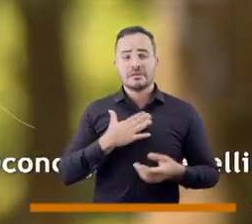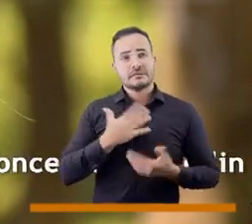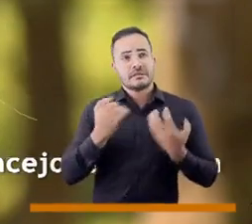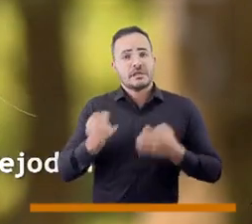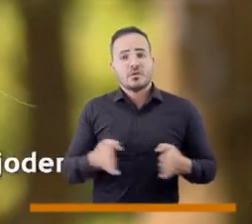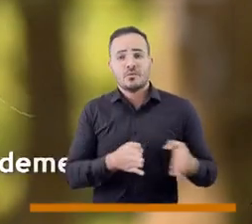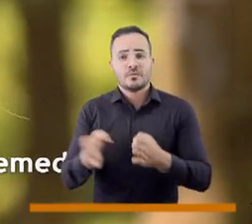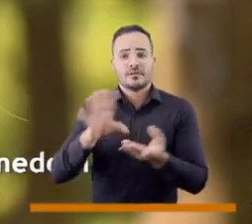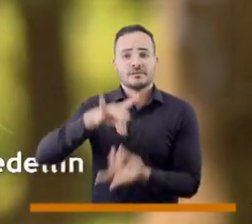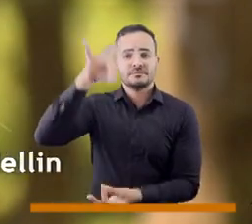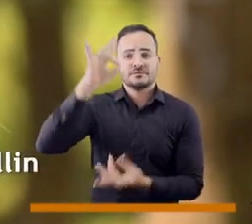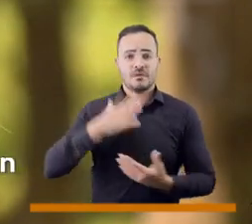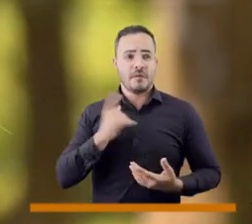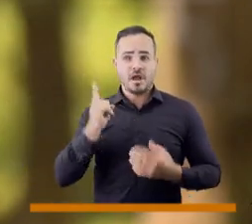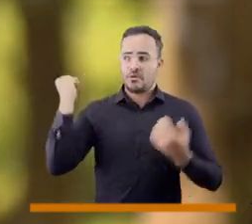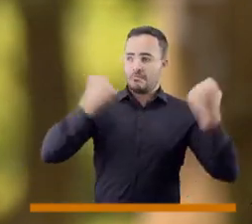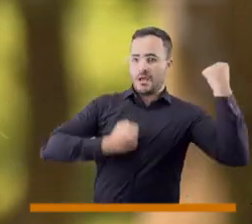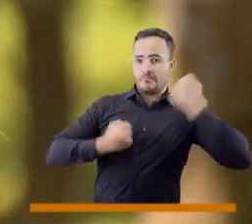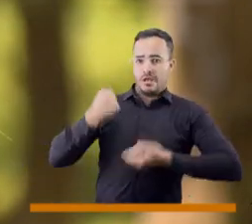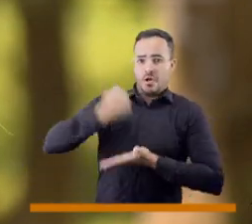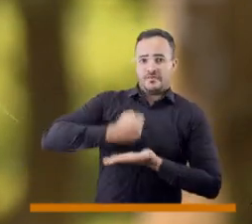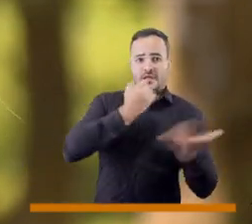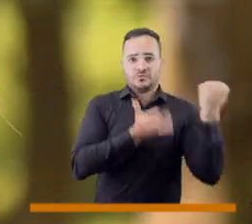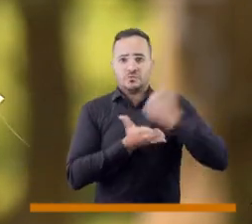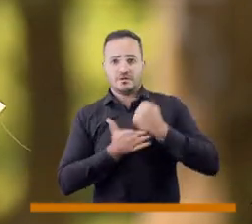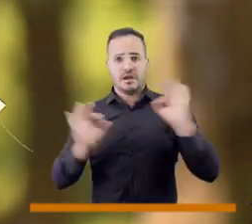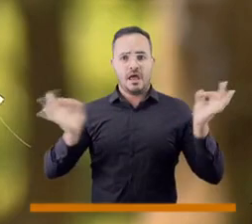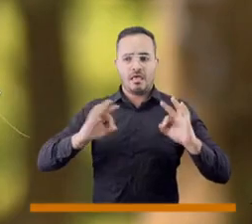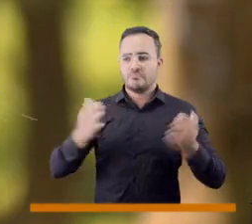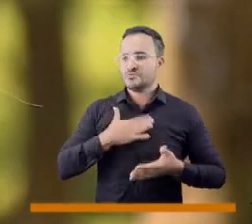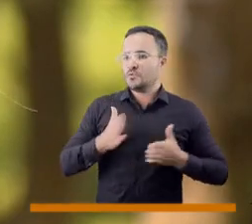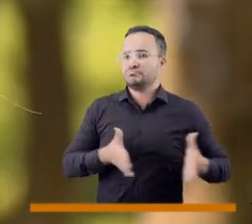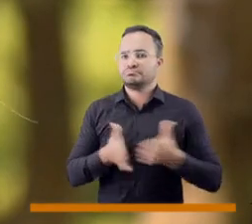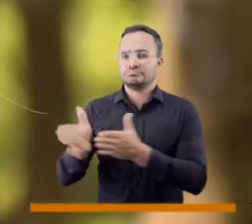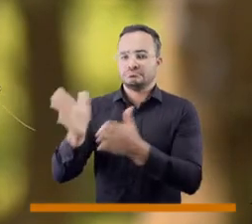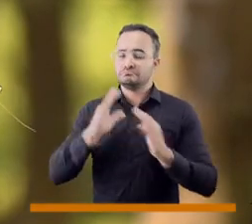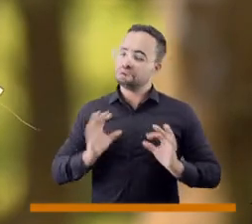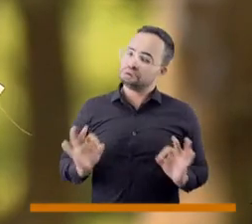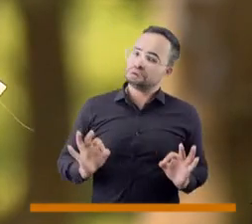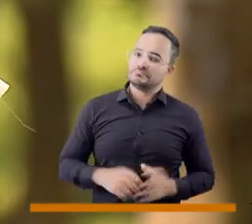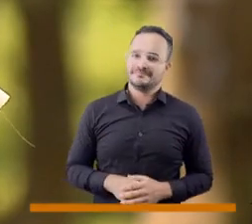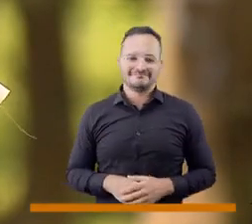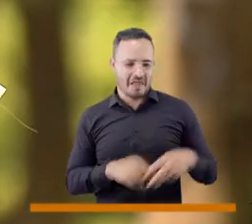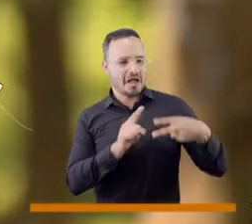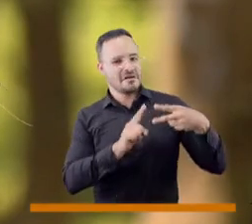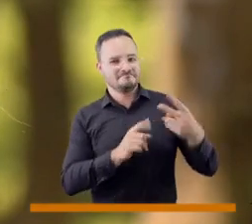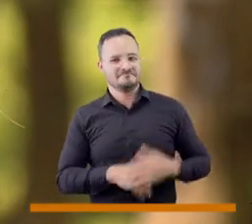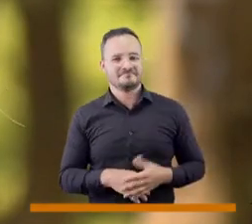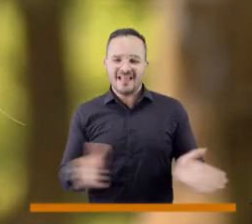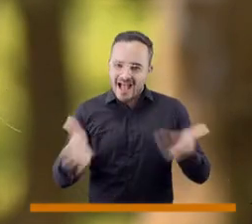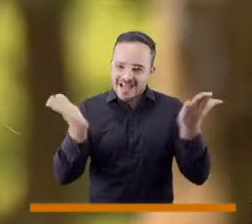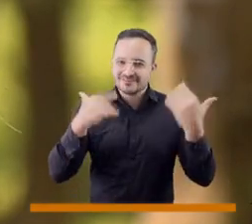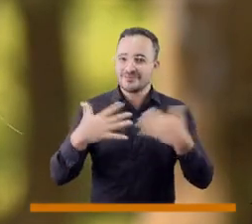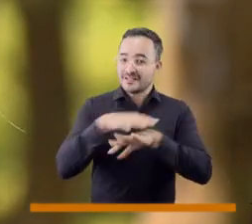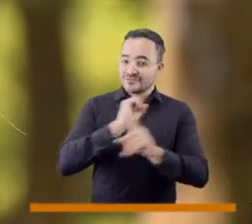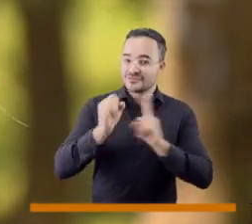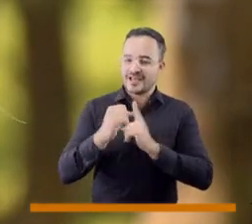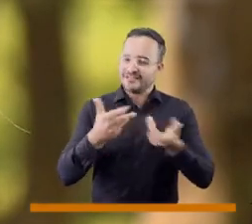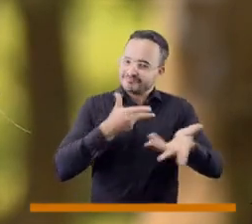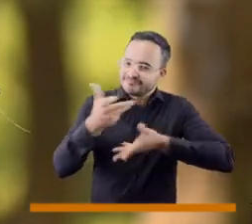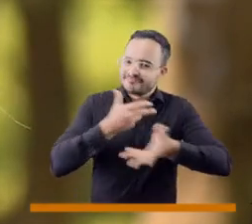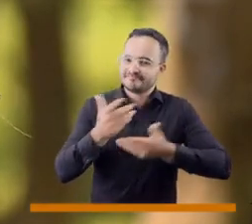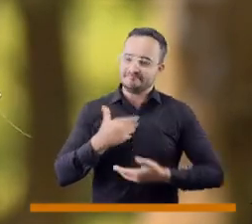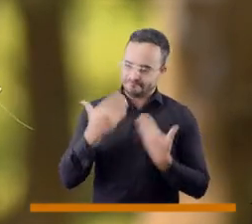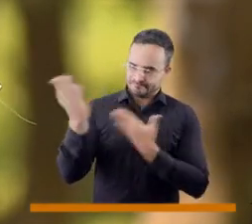sin imposición el camino a la espiritualidad. Lo seguimos escuchando, lo seguimos leyendo, conéctense a nuestras redes sociales